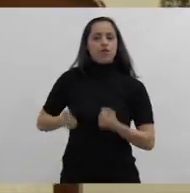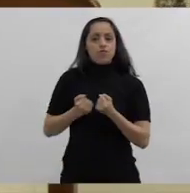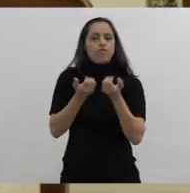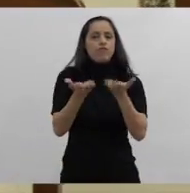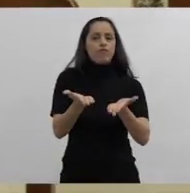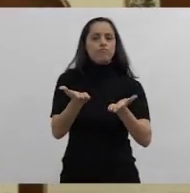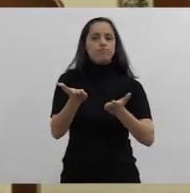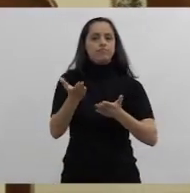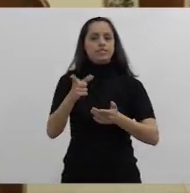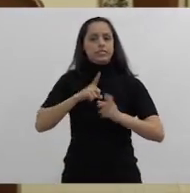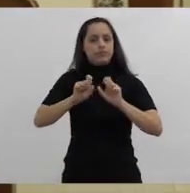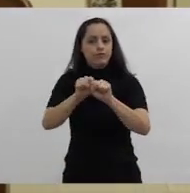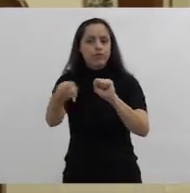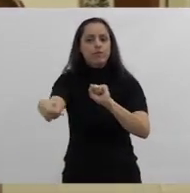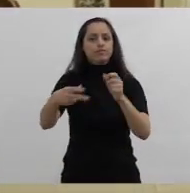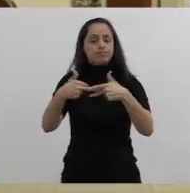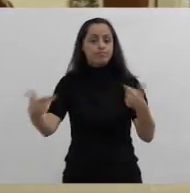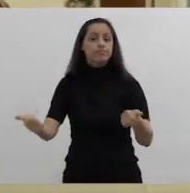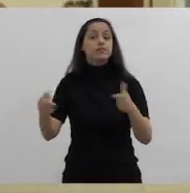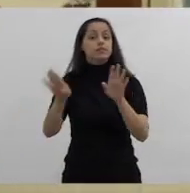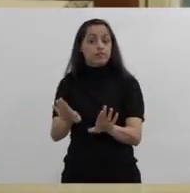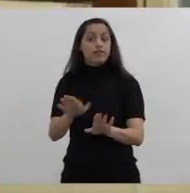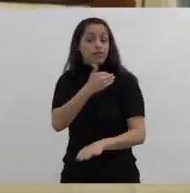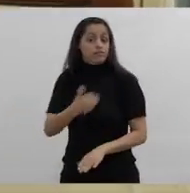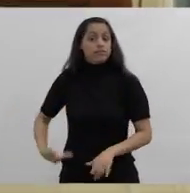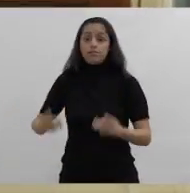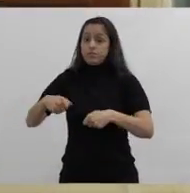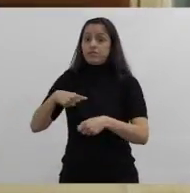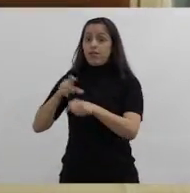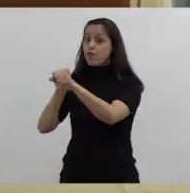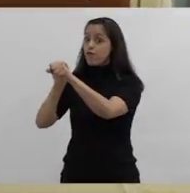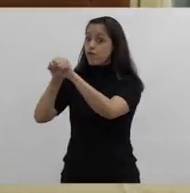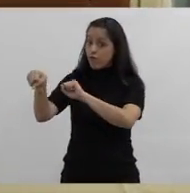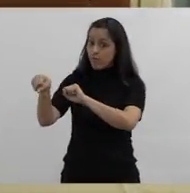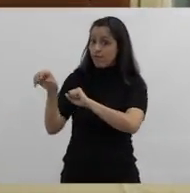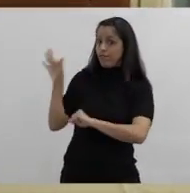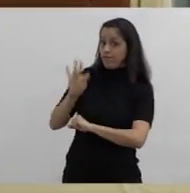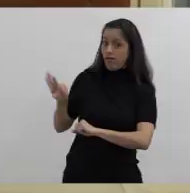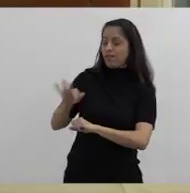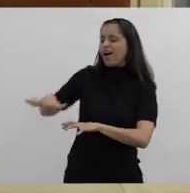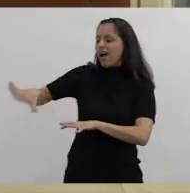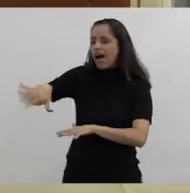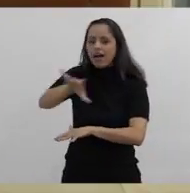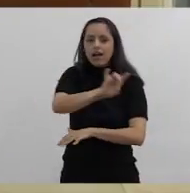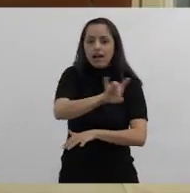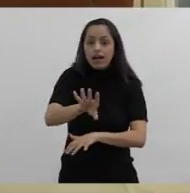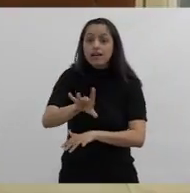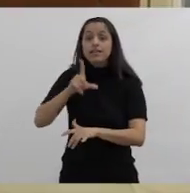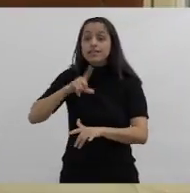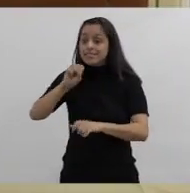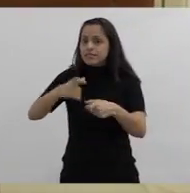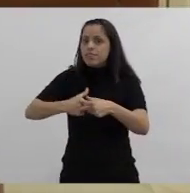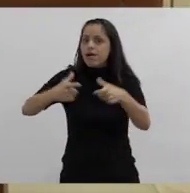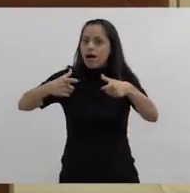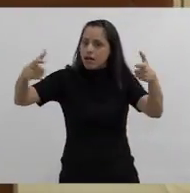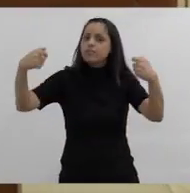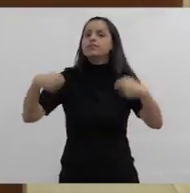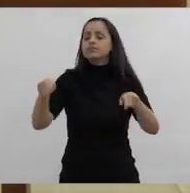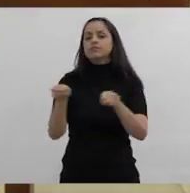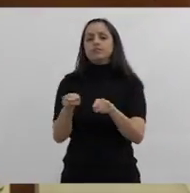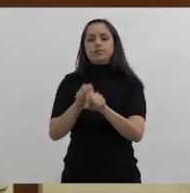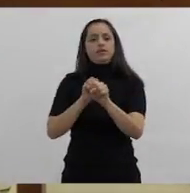digamos. Tiene que ser una cuestión de Estado, porque así como se forman en otras áreas, cuánto